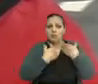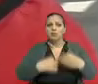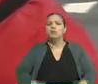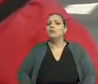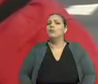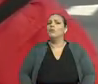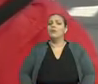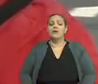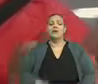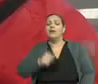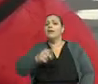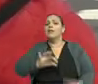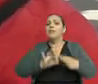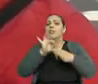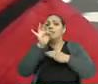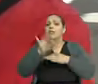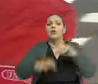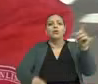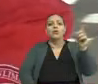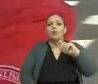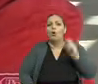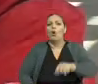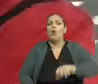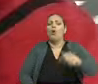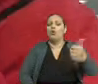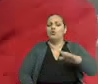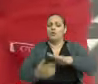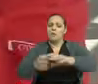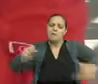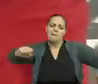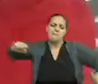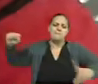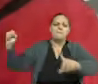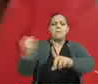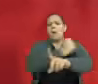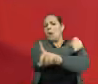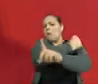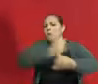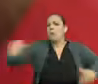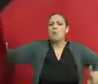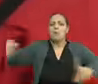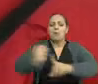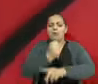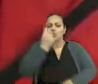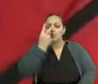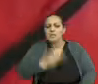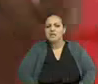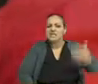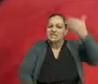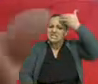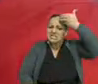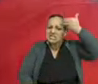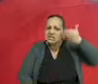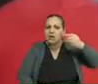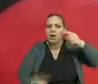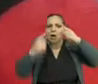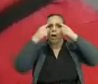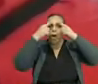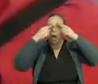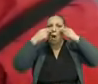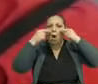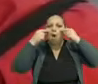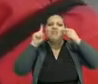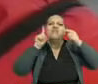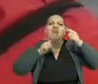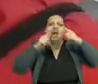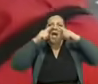coronavirus, dice que le han dado una paliza. Está comorcado, está ojos negros, está roto la frente. Llamamos a la ambulancia desde las